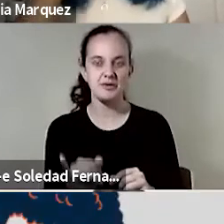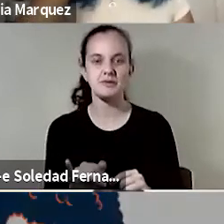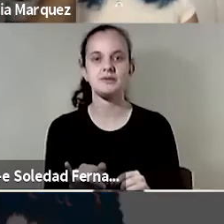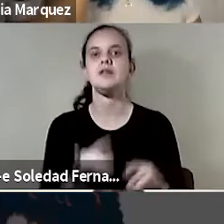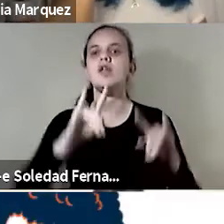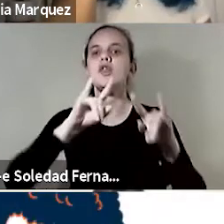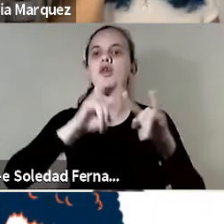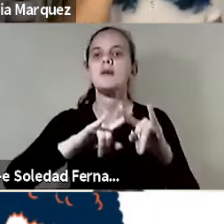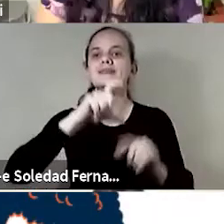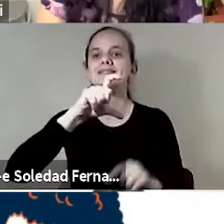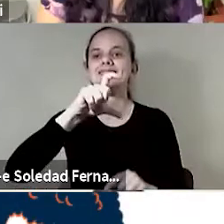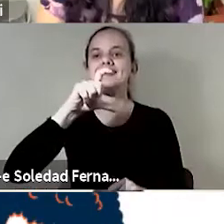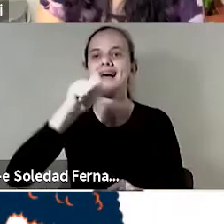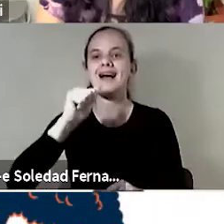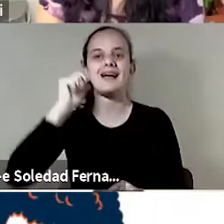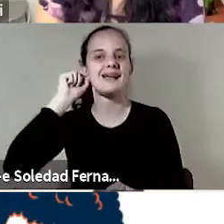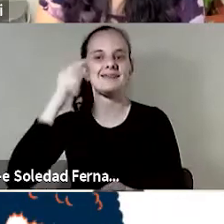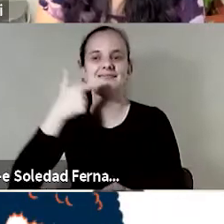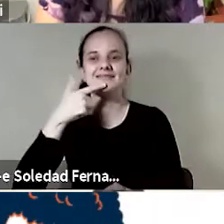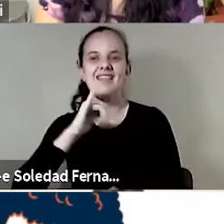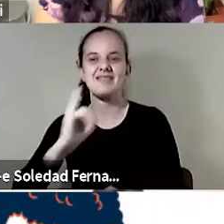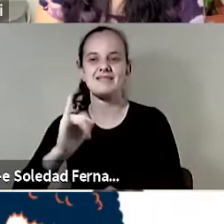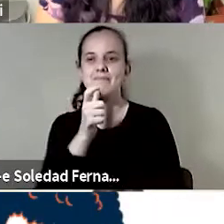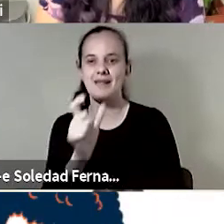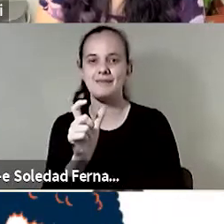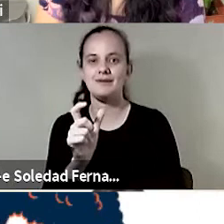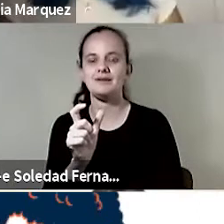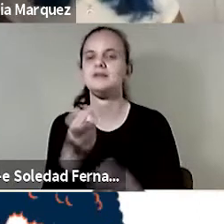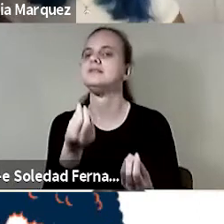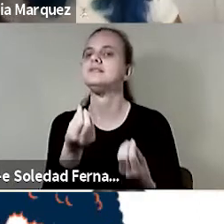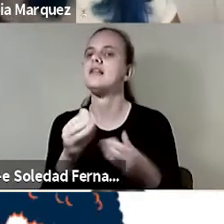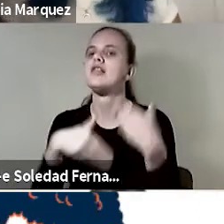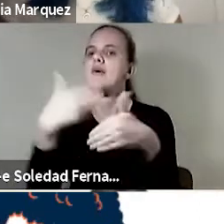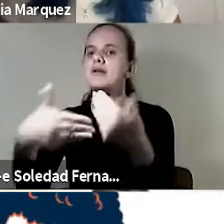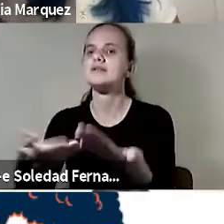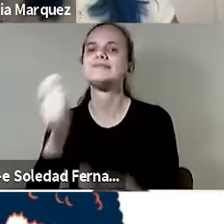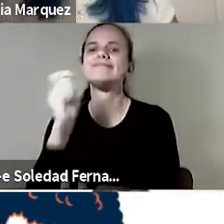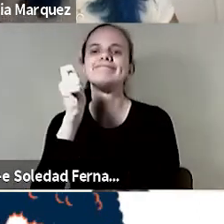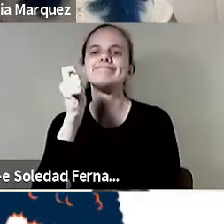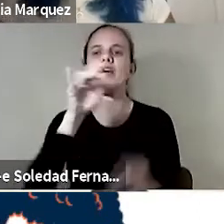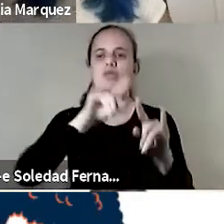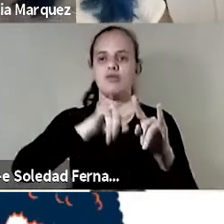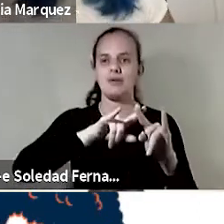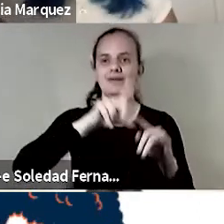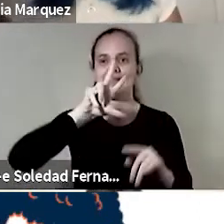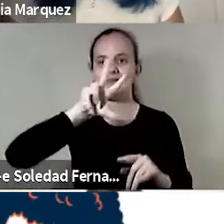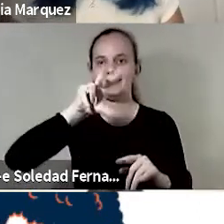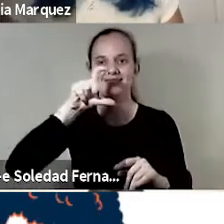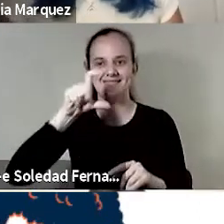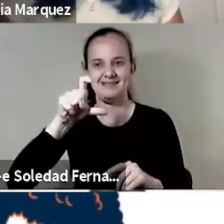Bien, entonces, como estaba contando Susi, las WCAG o las WCAGs, como las van a